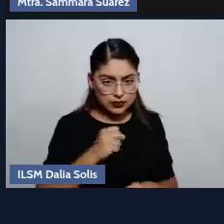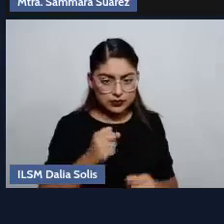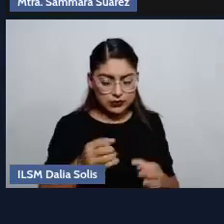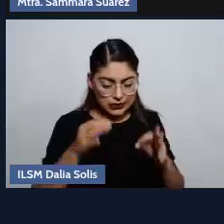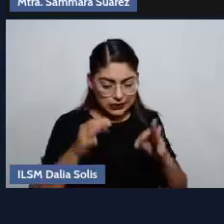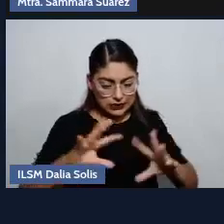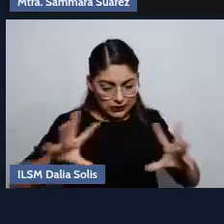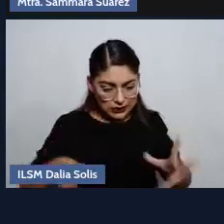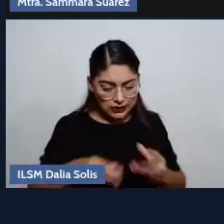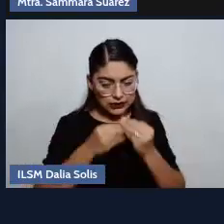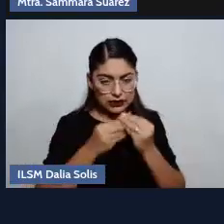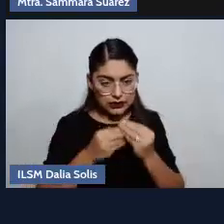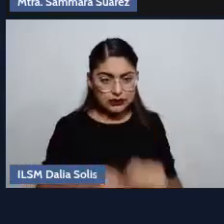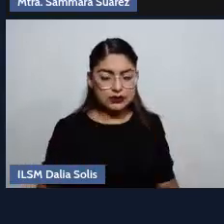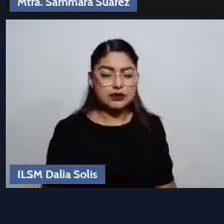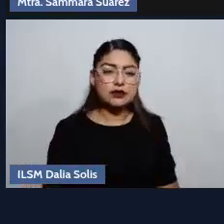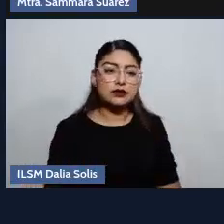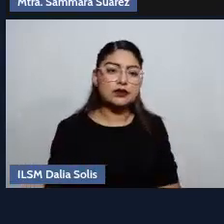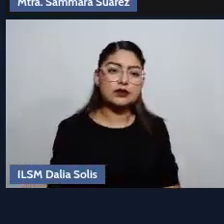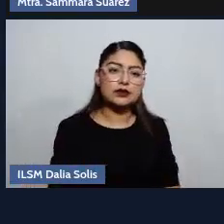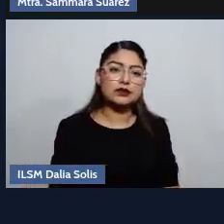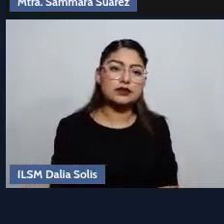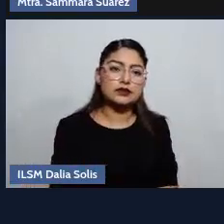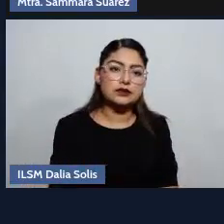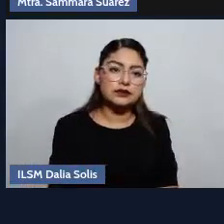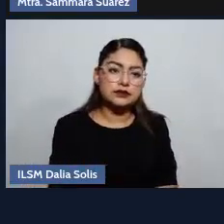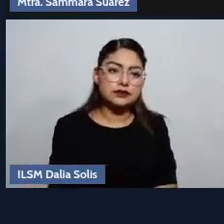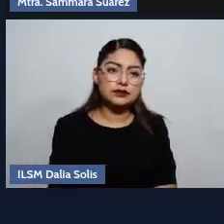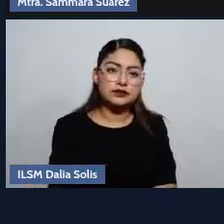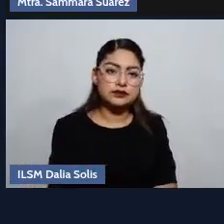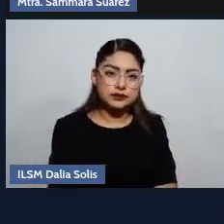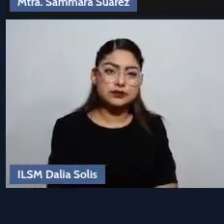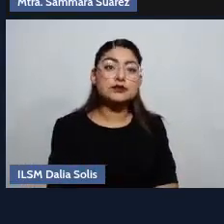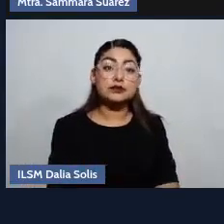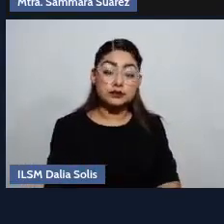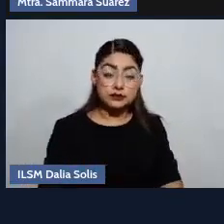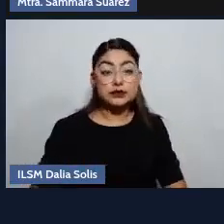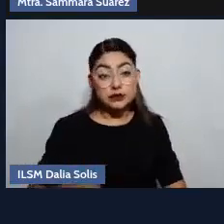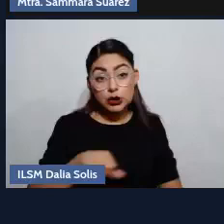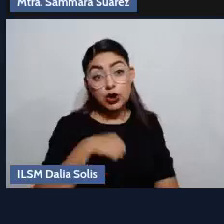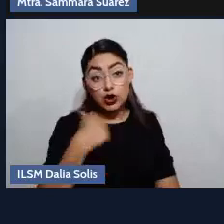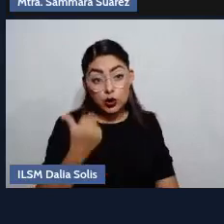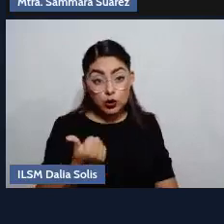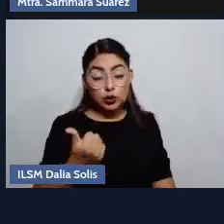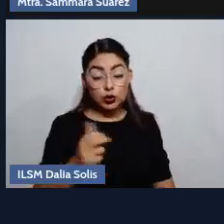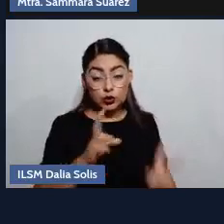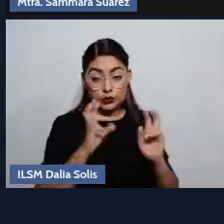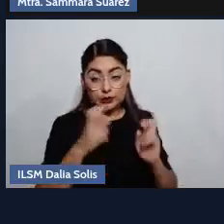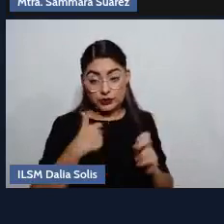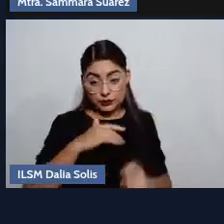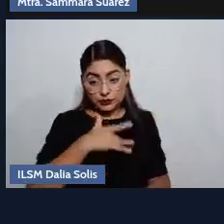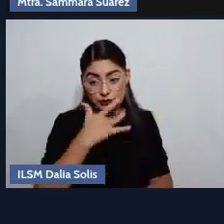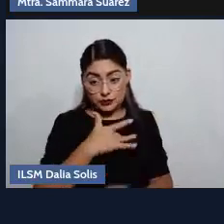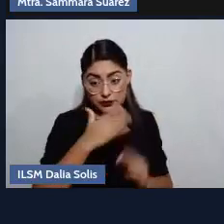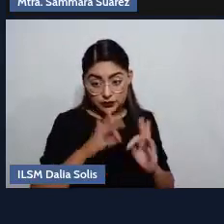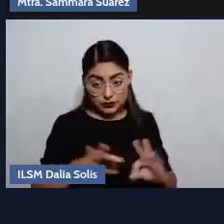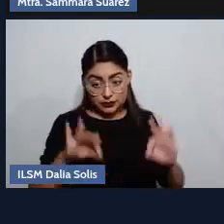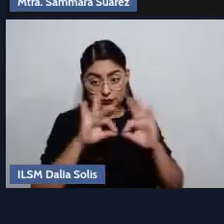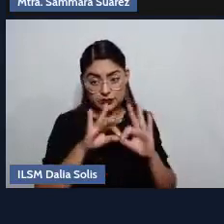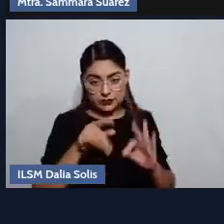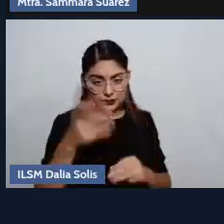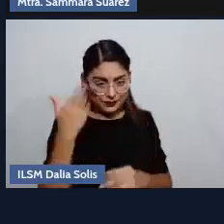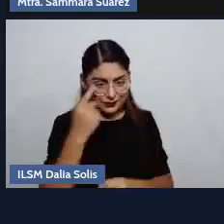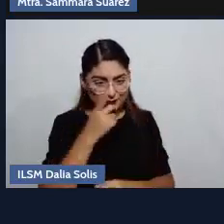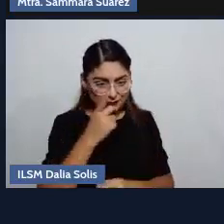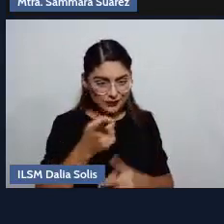¿no? Y fíjate que otra de las cosas que me parece muy importante, que me parece que tomaste al principio, es que muchas